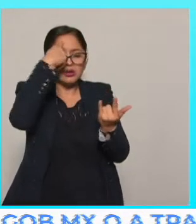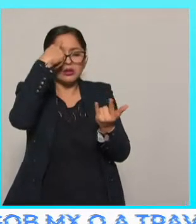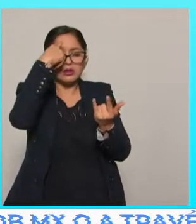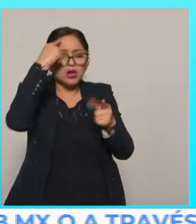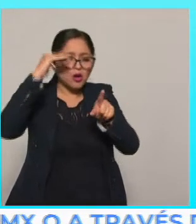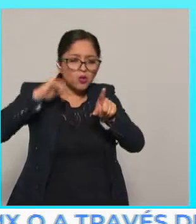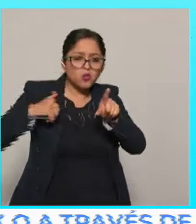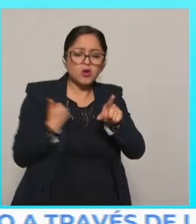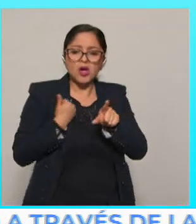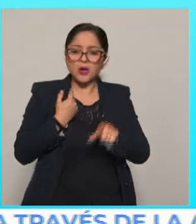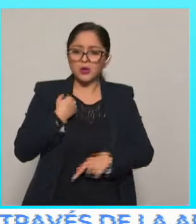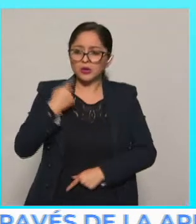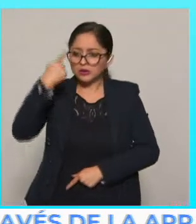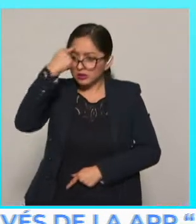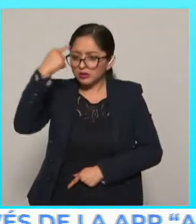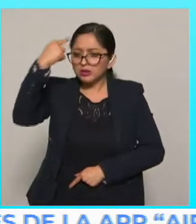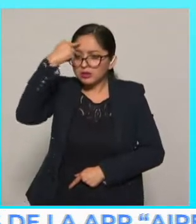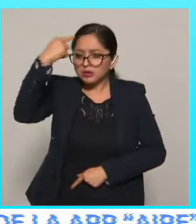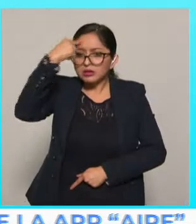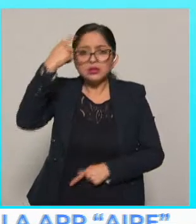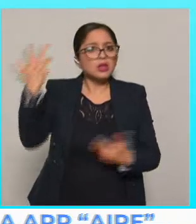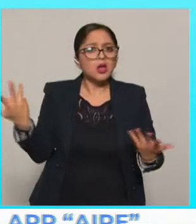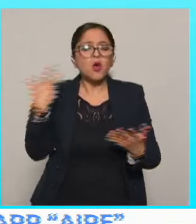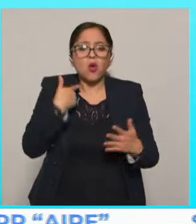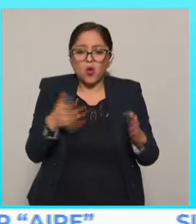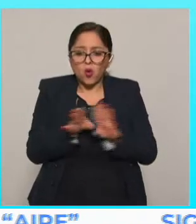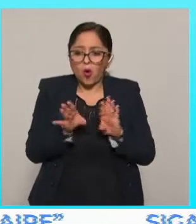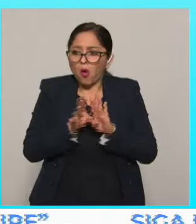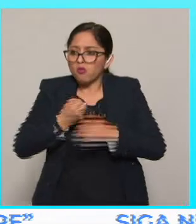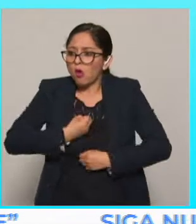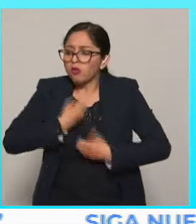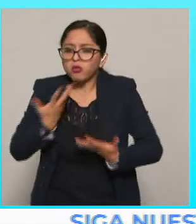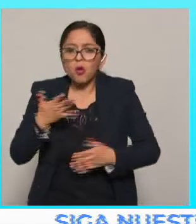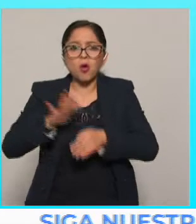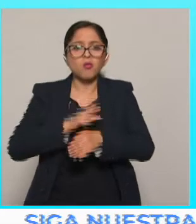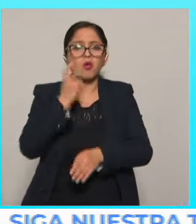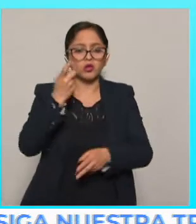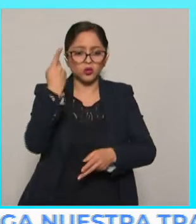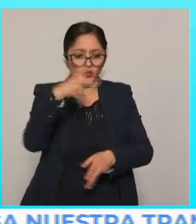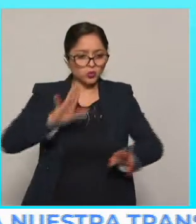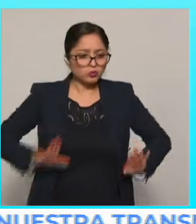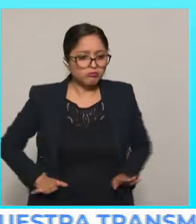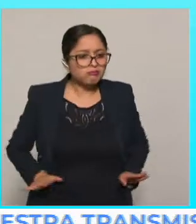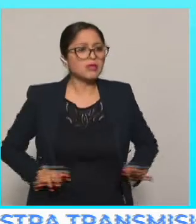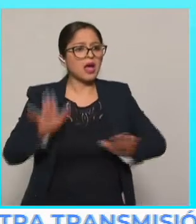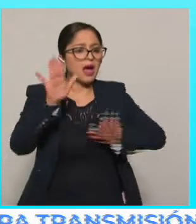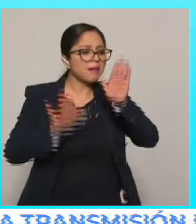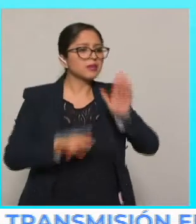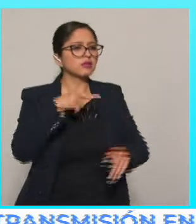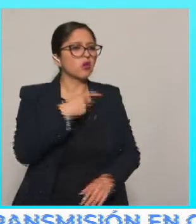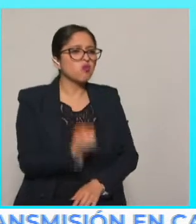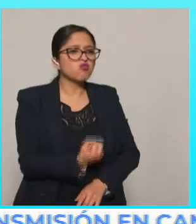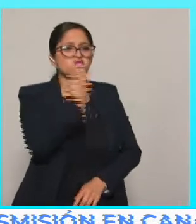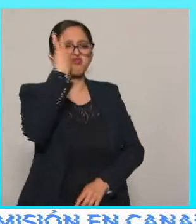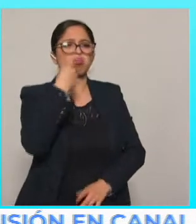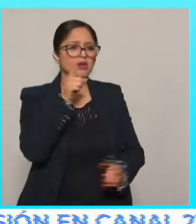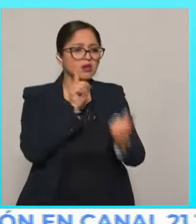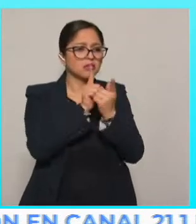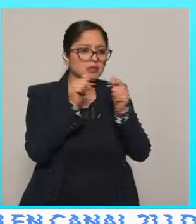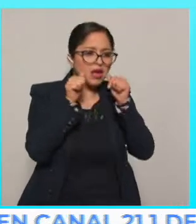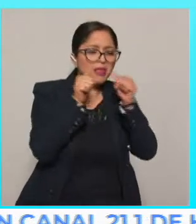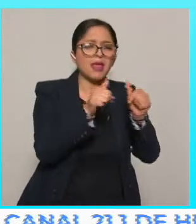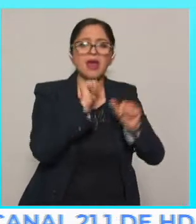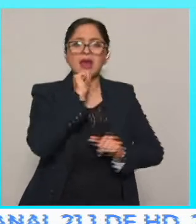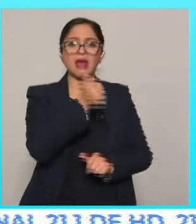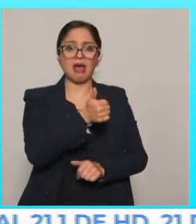fácilmente y sacarlos? Entonces reaccionan también muchas veces con frustraciones, con enojos y demás. Que ahora, bueno, hay que decirlo también, la Fiscalía